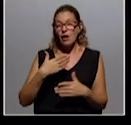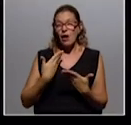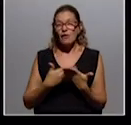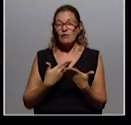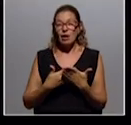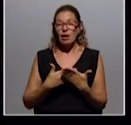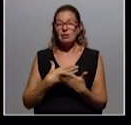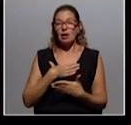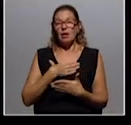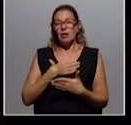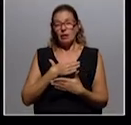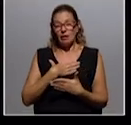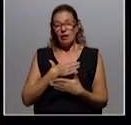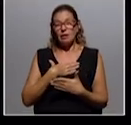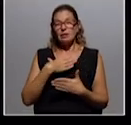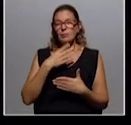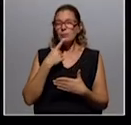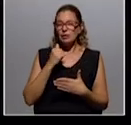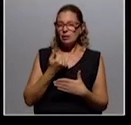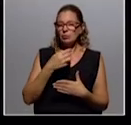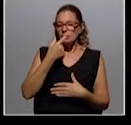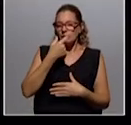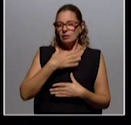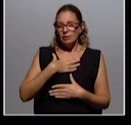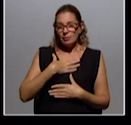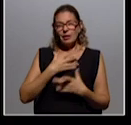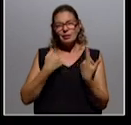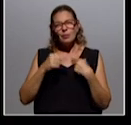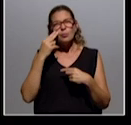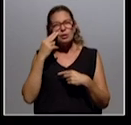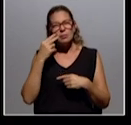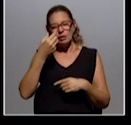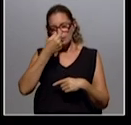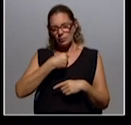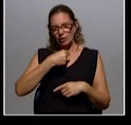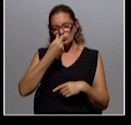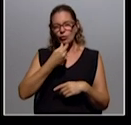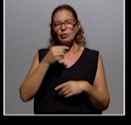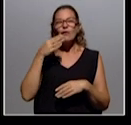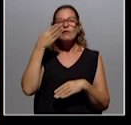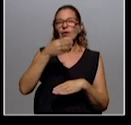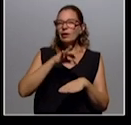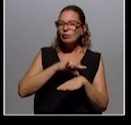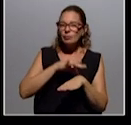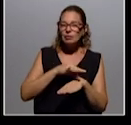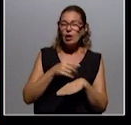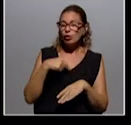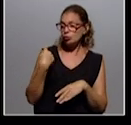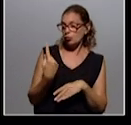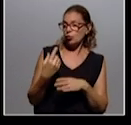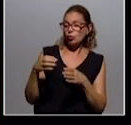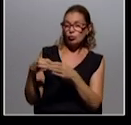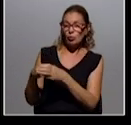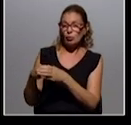de capacidad de tomar aire o de respirar. Es decir, si tienen problemas respiratorios deben acudir al médico. A nosotros también, todos